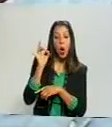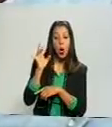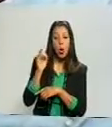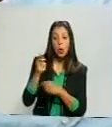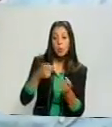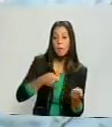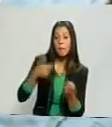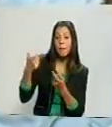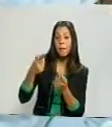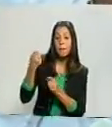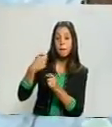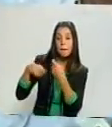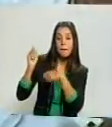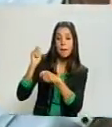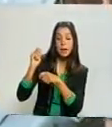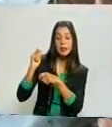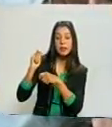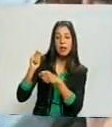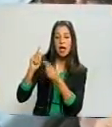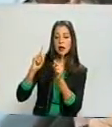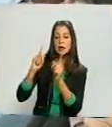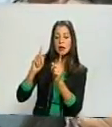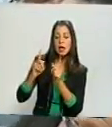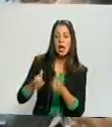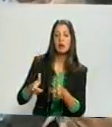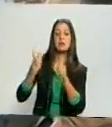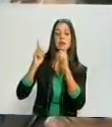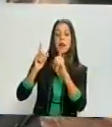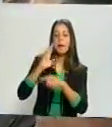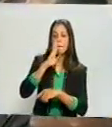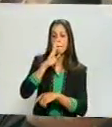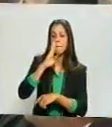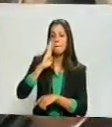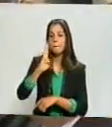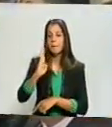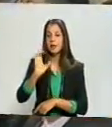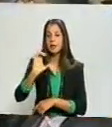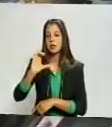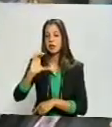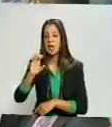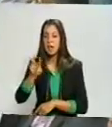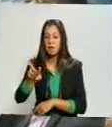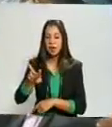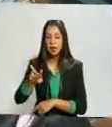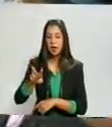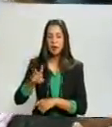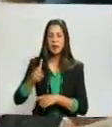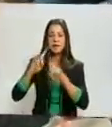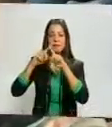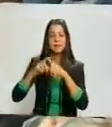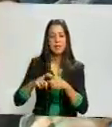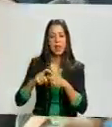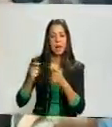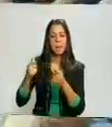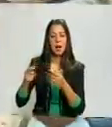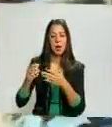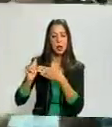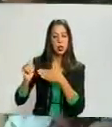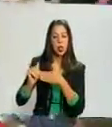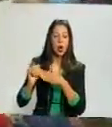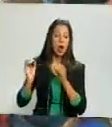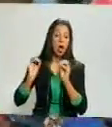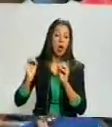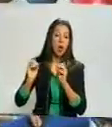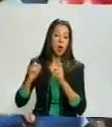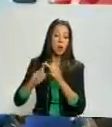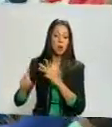exterior, autorizada por el Banco Central de Venezuela, se determinará y pagará en moneda extranjera o su equivalente